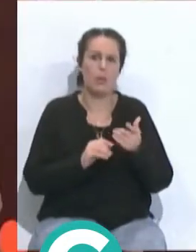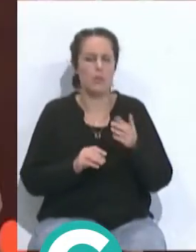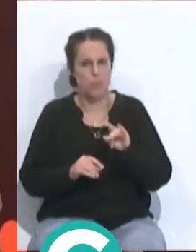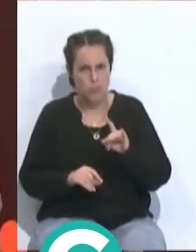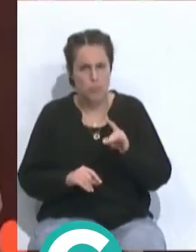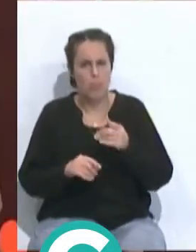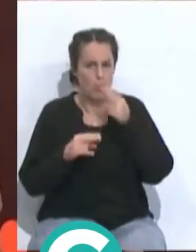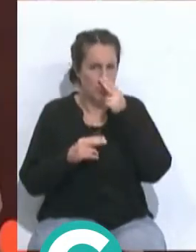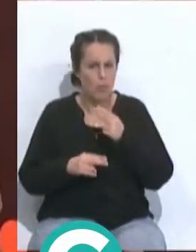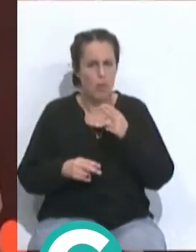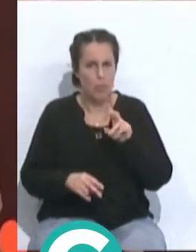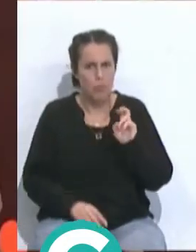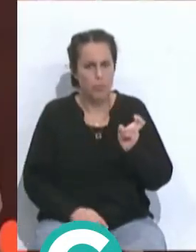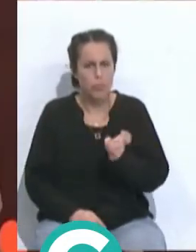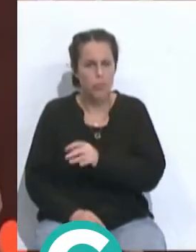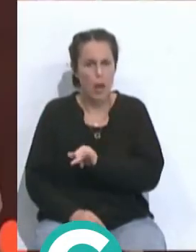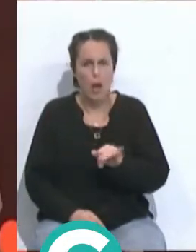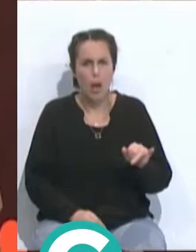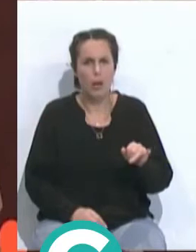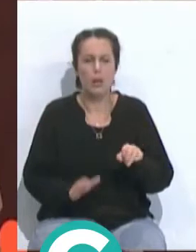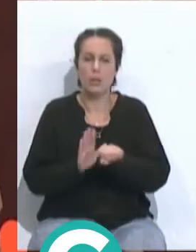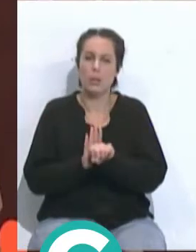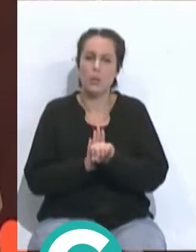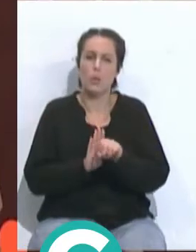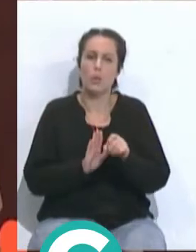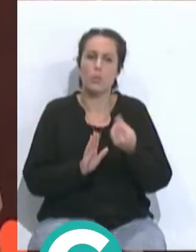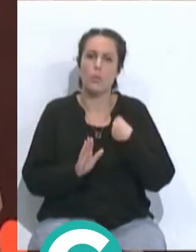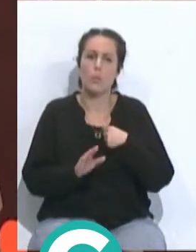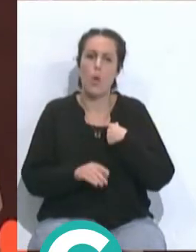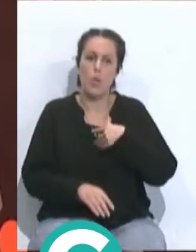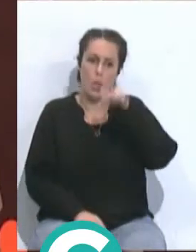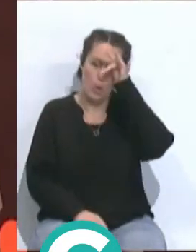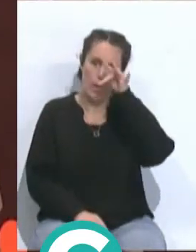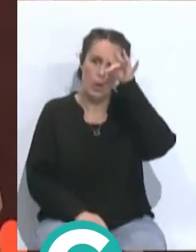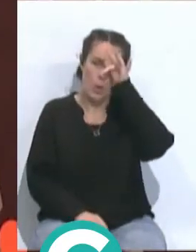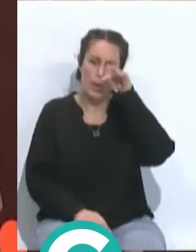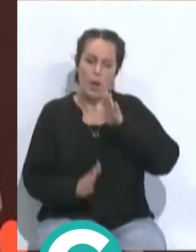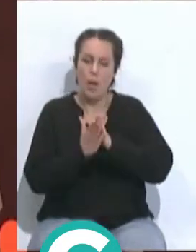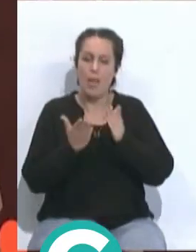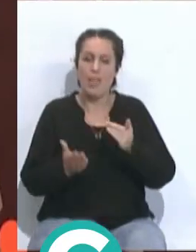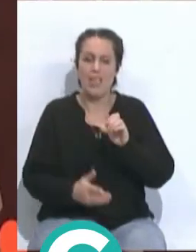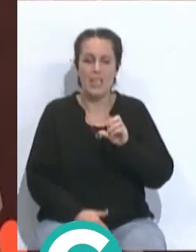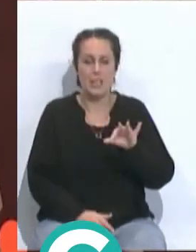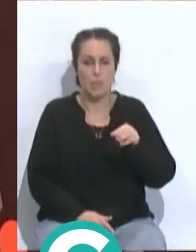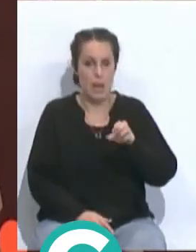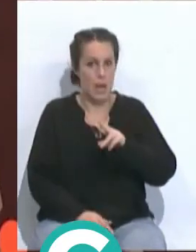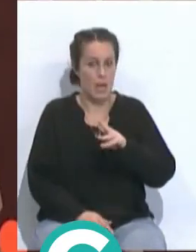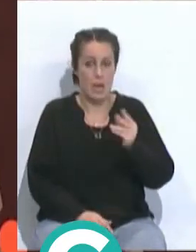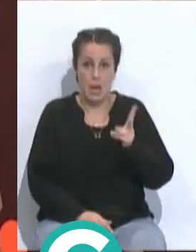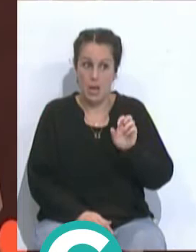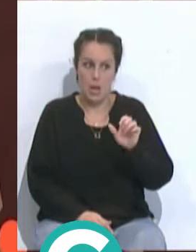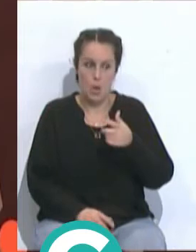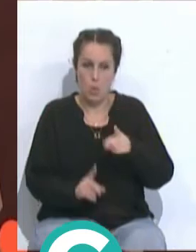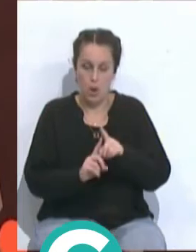obras publicadas y claro, todo lo de los artículos que compartía el domingo en el desmarque, que era una absoluta barbaridad, y